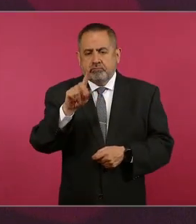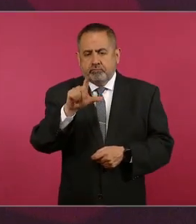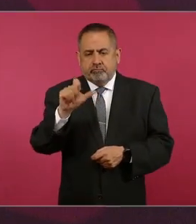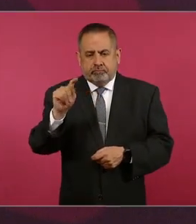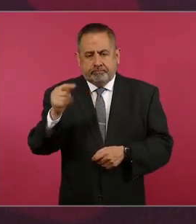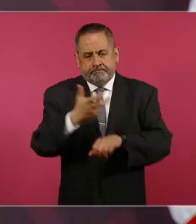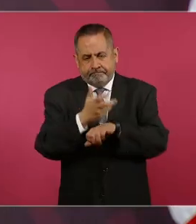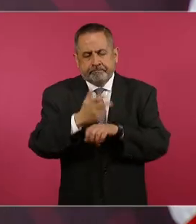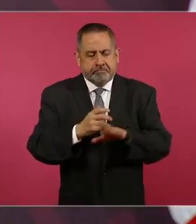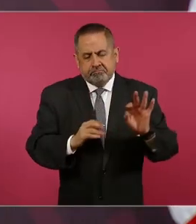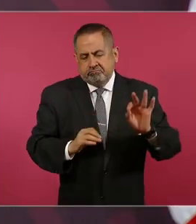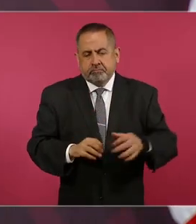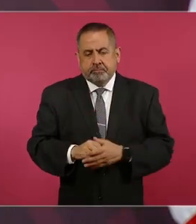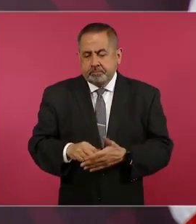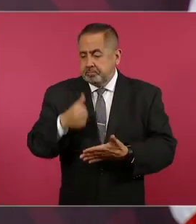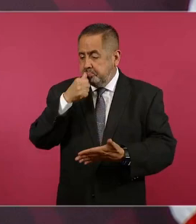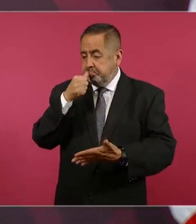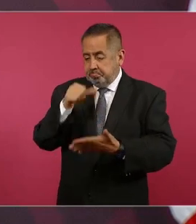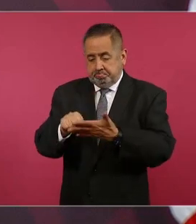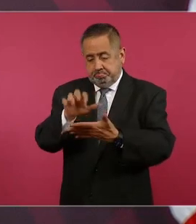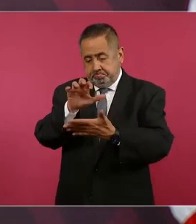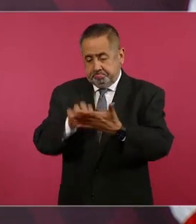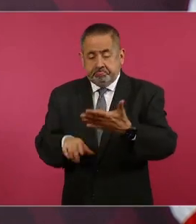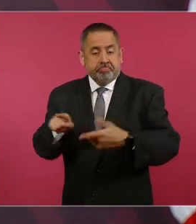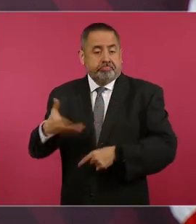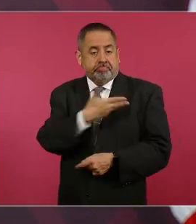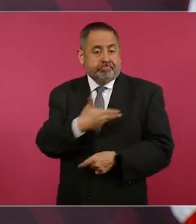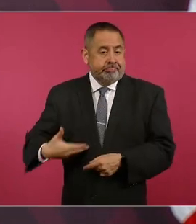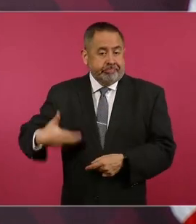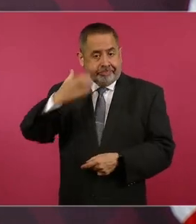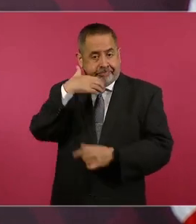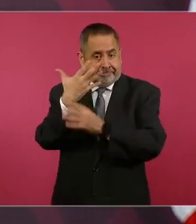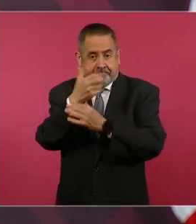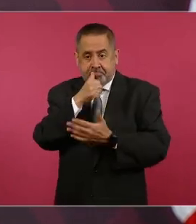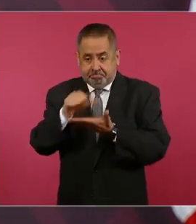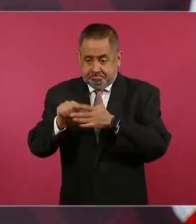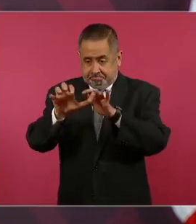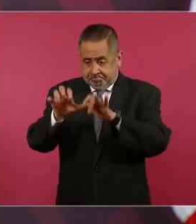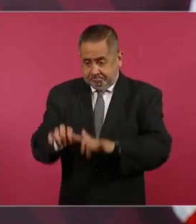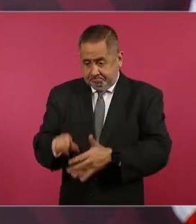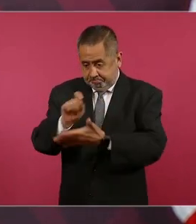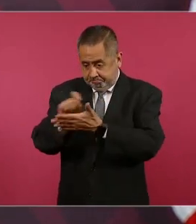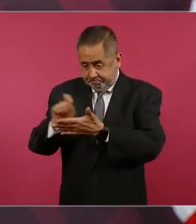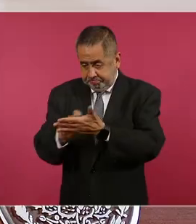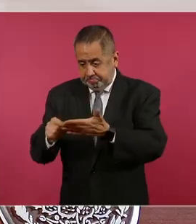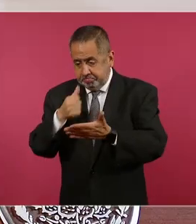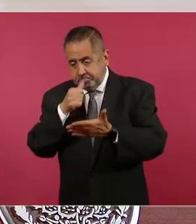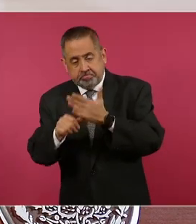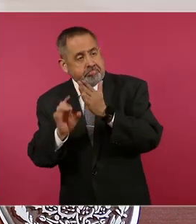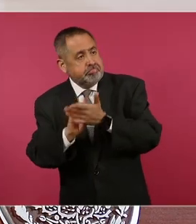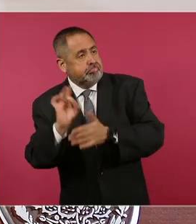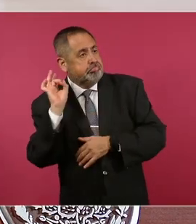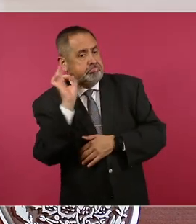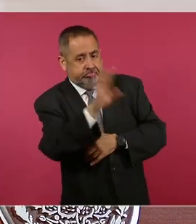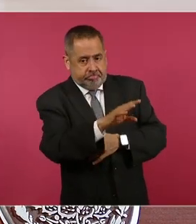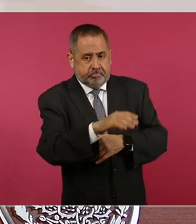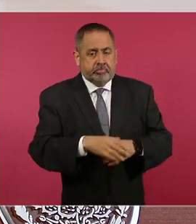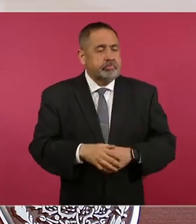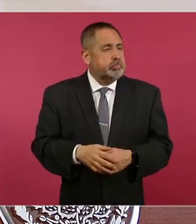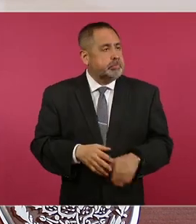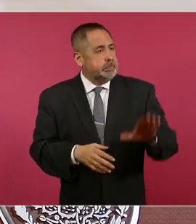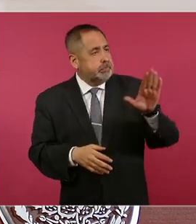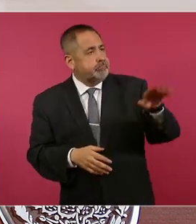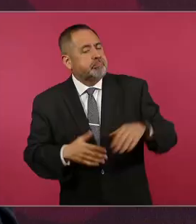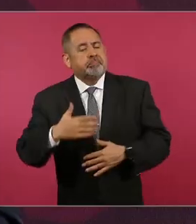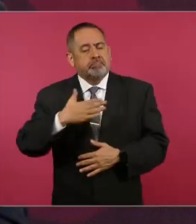Hay una carta que le envía el presidente Cárdenas donde le dice mi gobierno